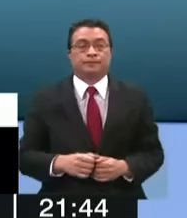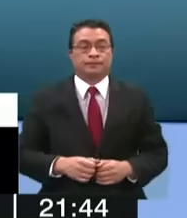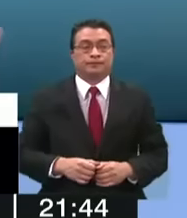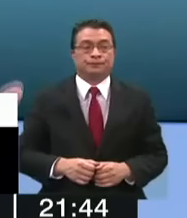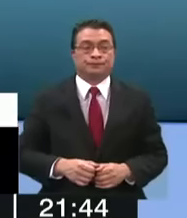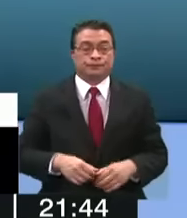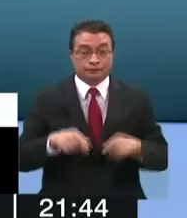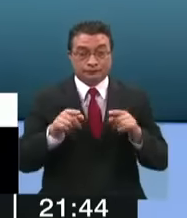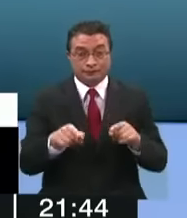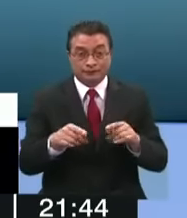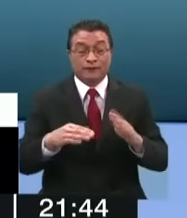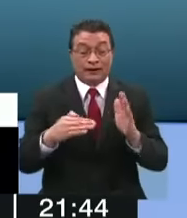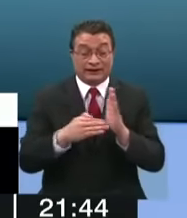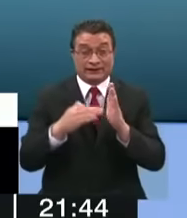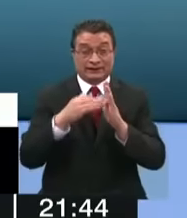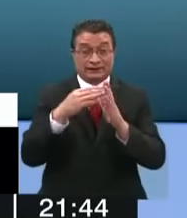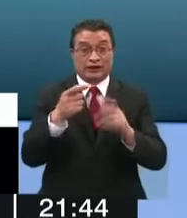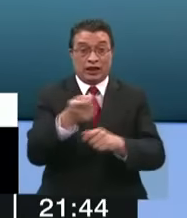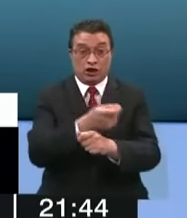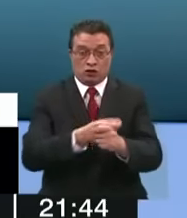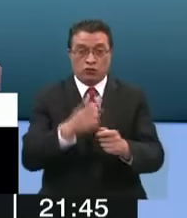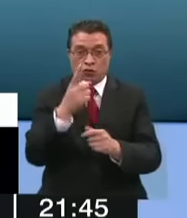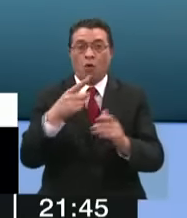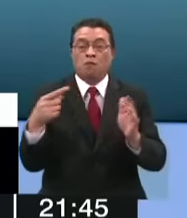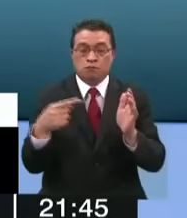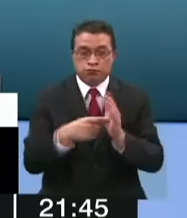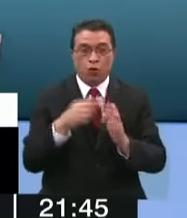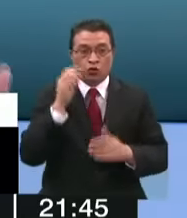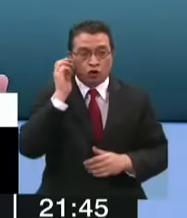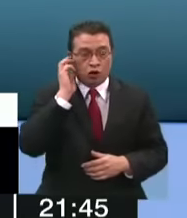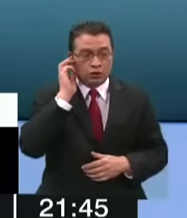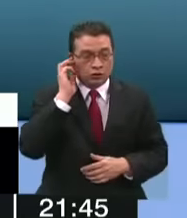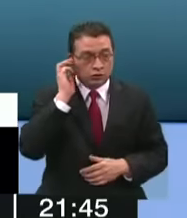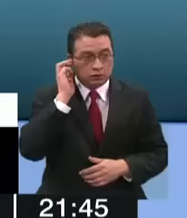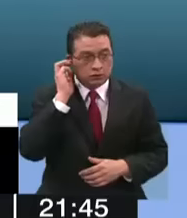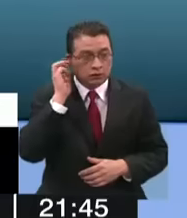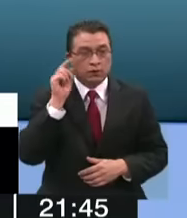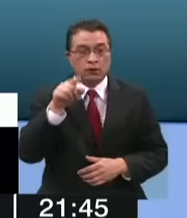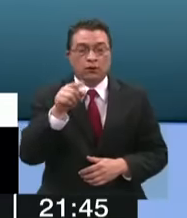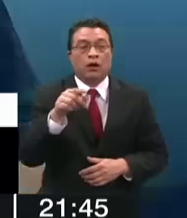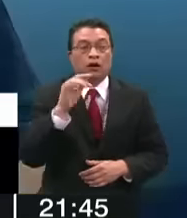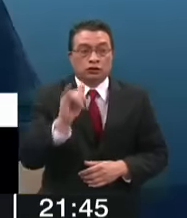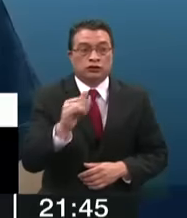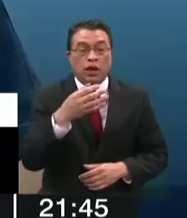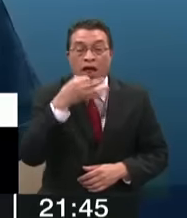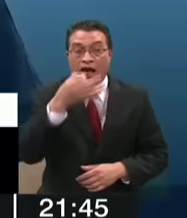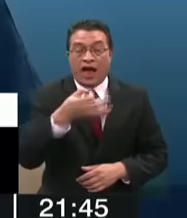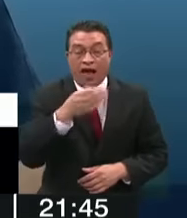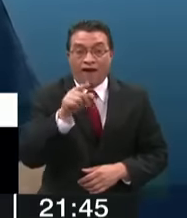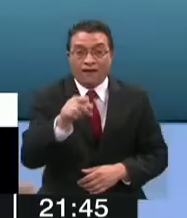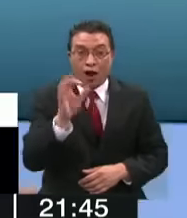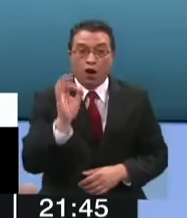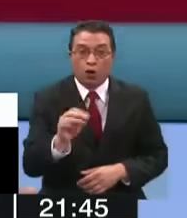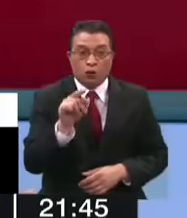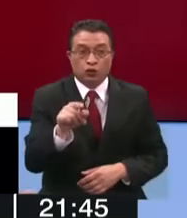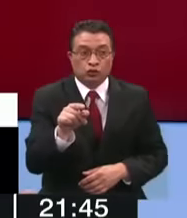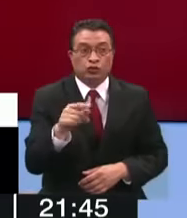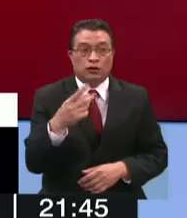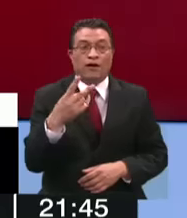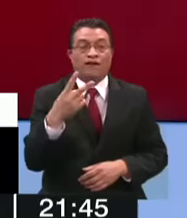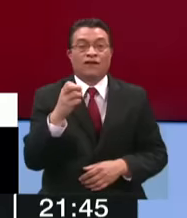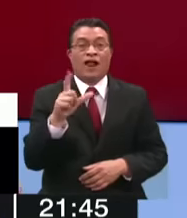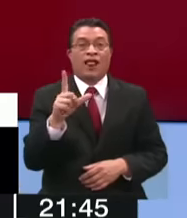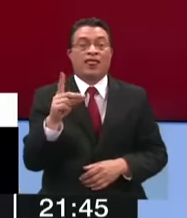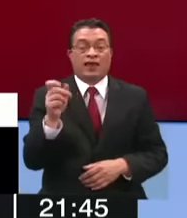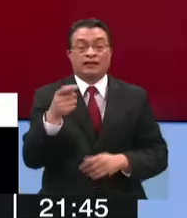todas maneras el crecimiento económico es un punto. De hecho, hay una entrevista hoy día al ministro Izaguirre habla precisamente del